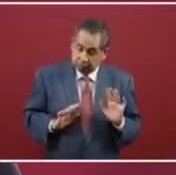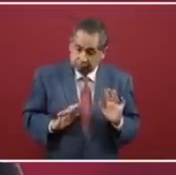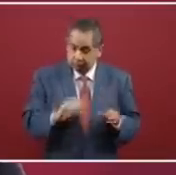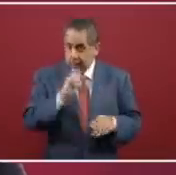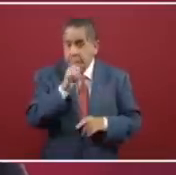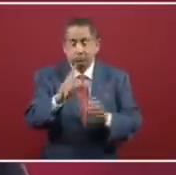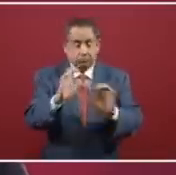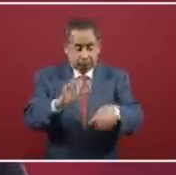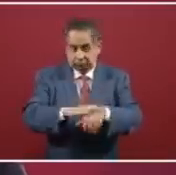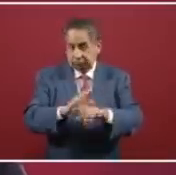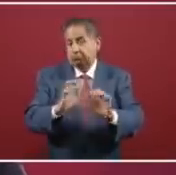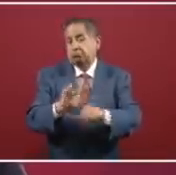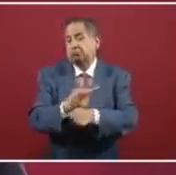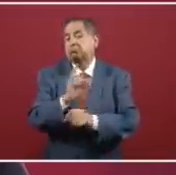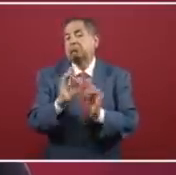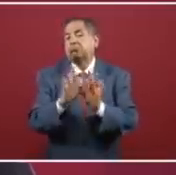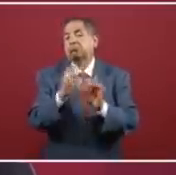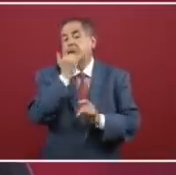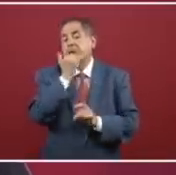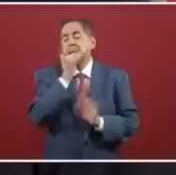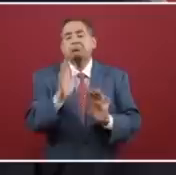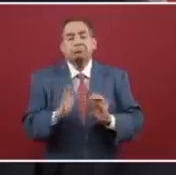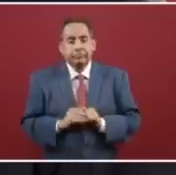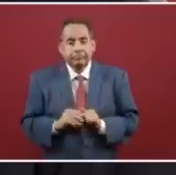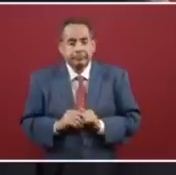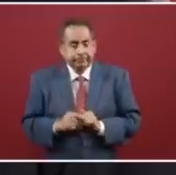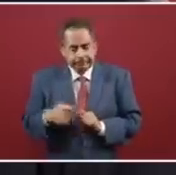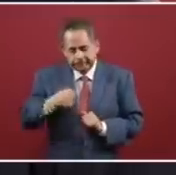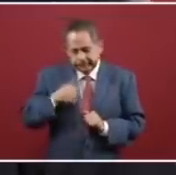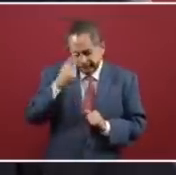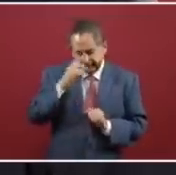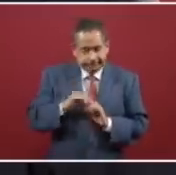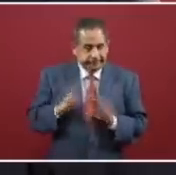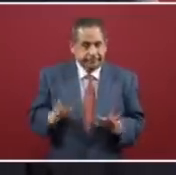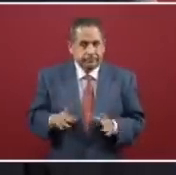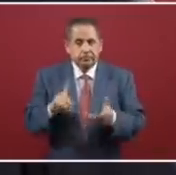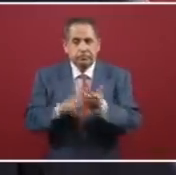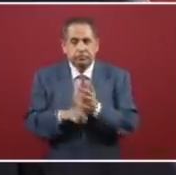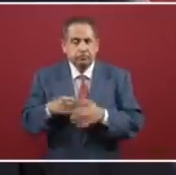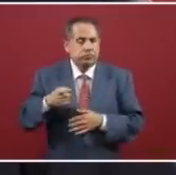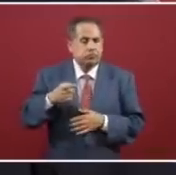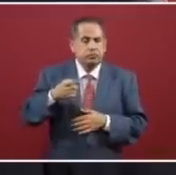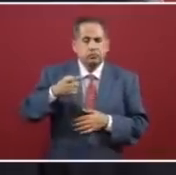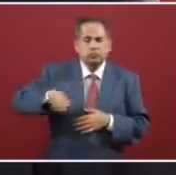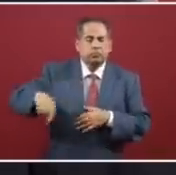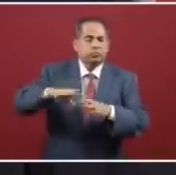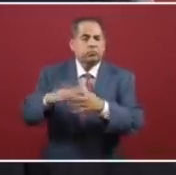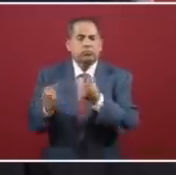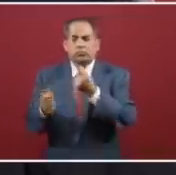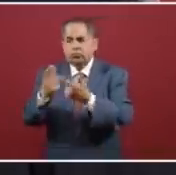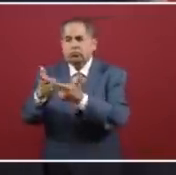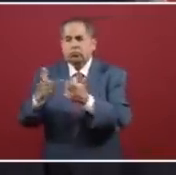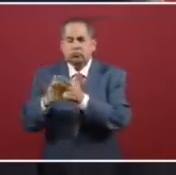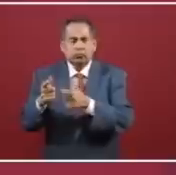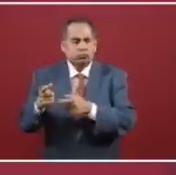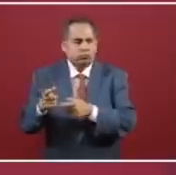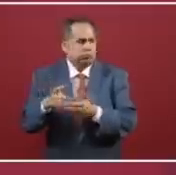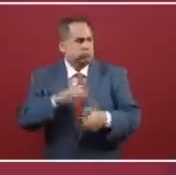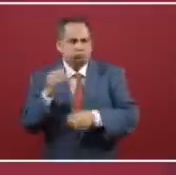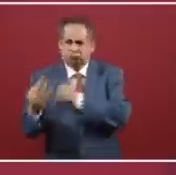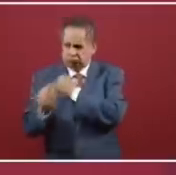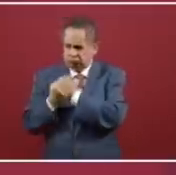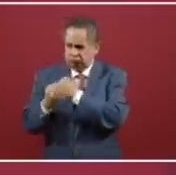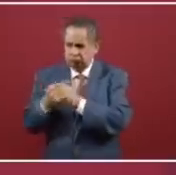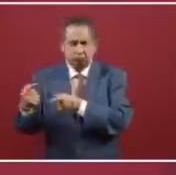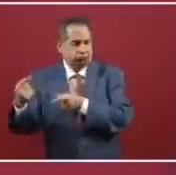pasando y yo no dudo de que simpatizantes nuestros respondan eso sí siempre